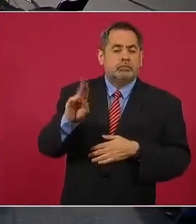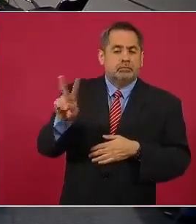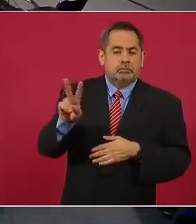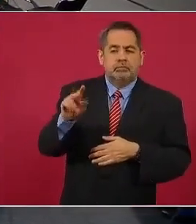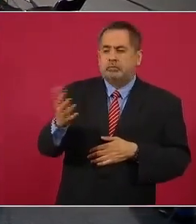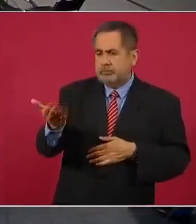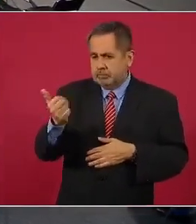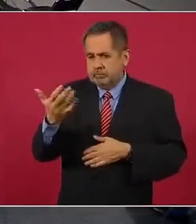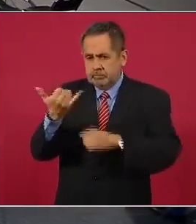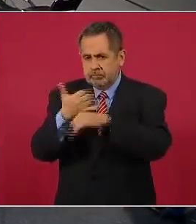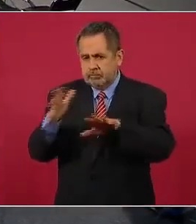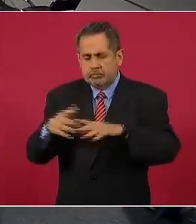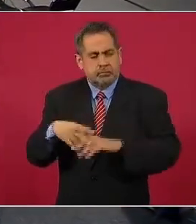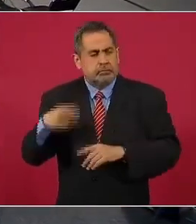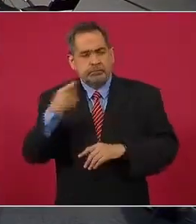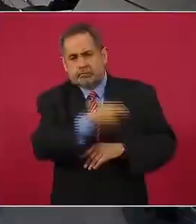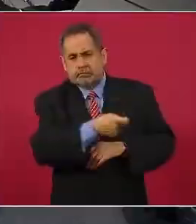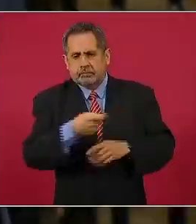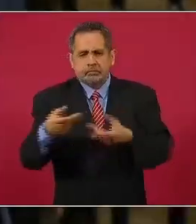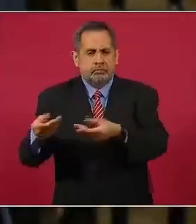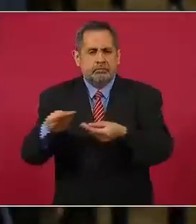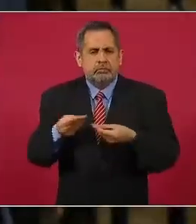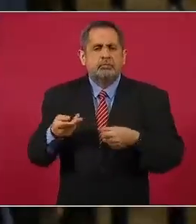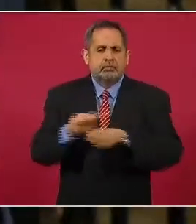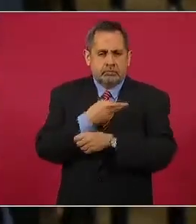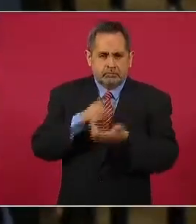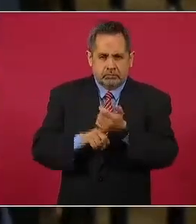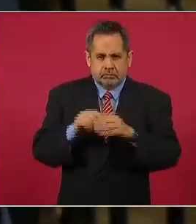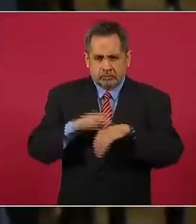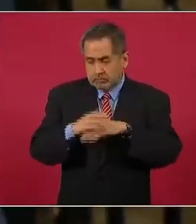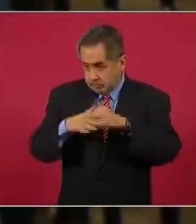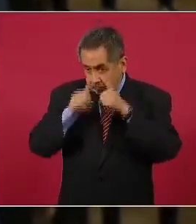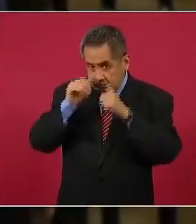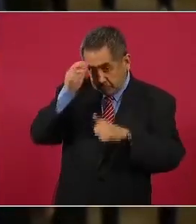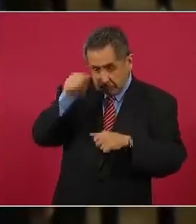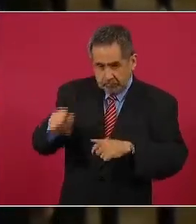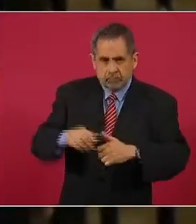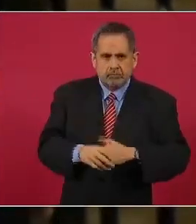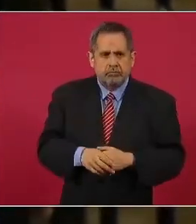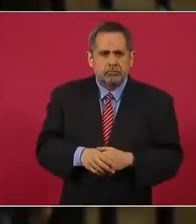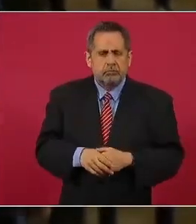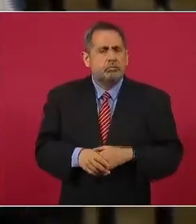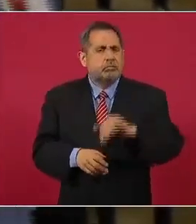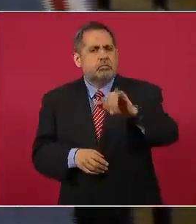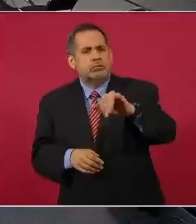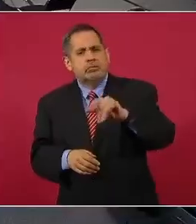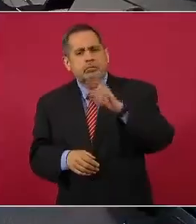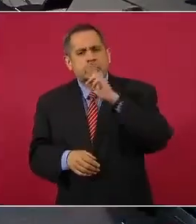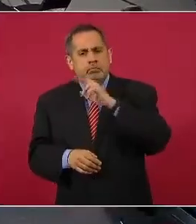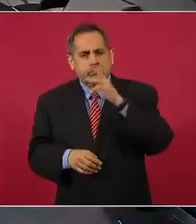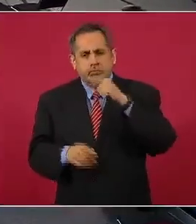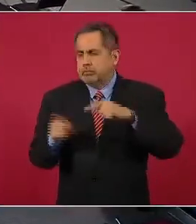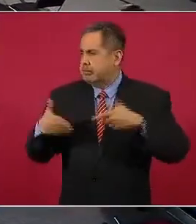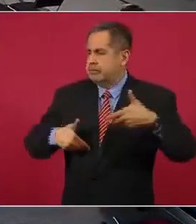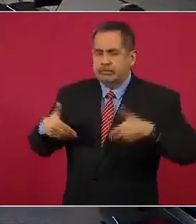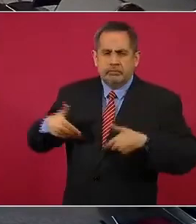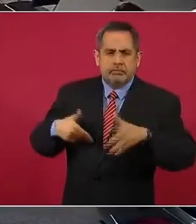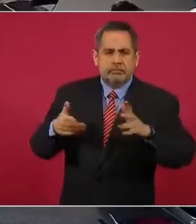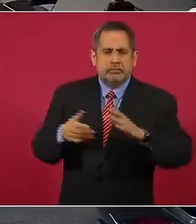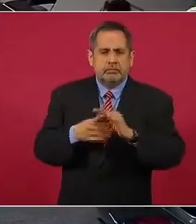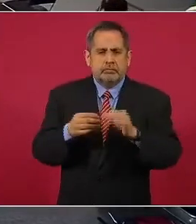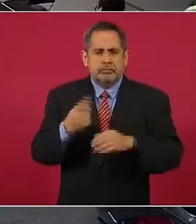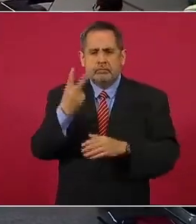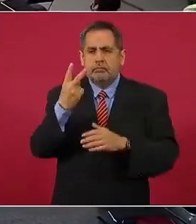un informe sobre este caso, si te parece. Sí, presidente, y rápido porque aquí los compañeros se van a molestar, solamente